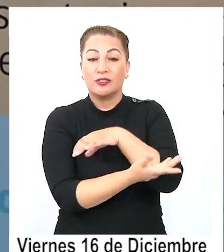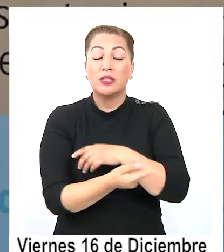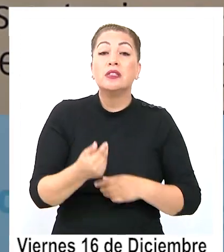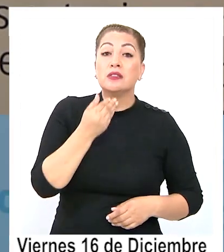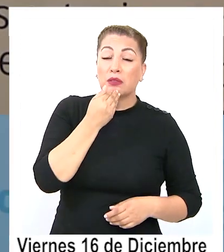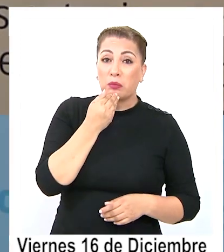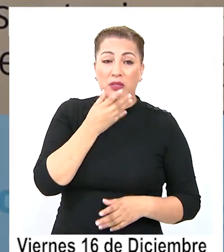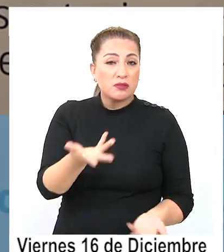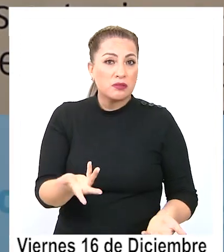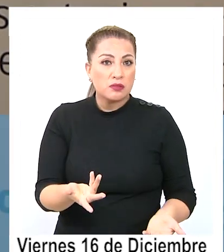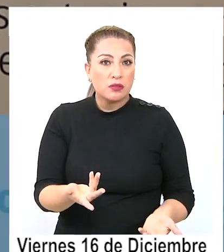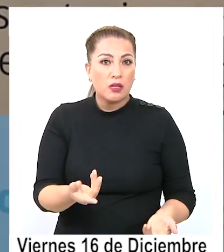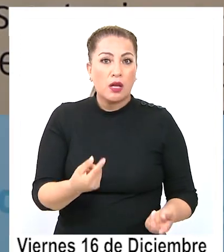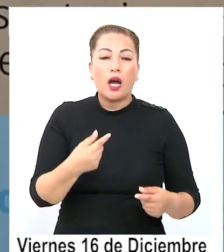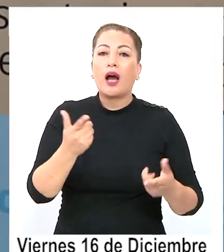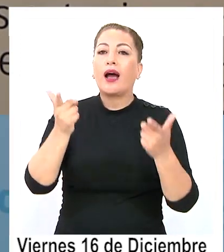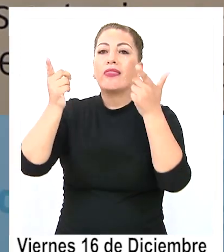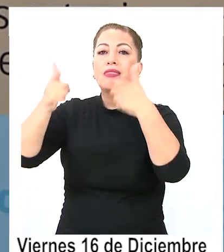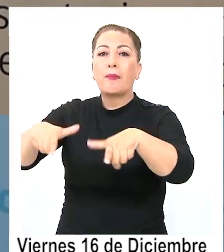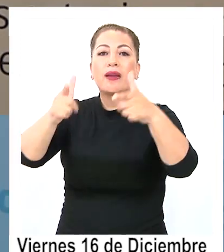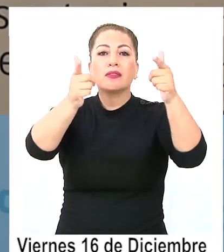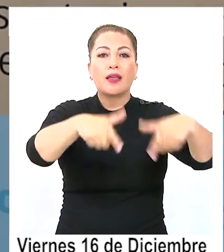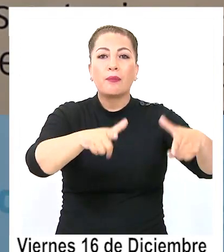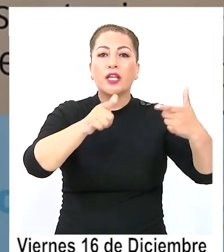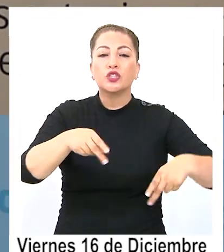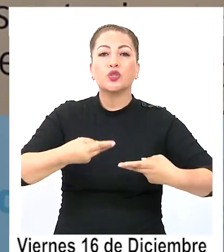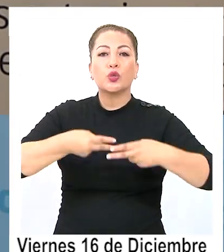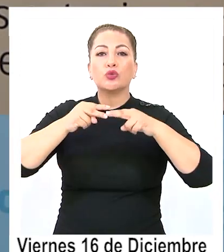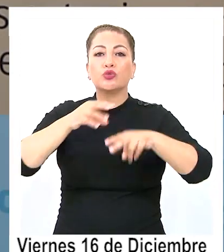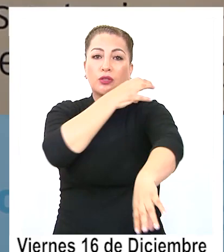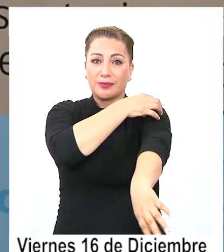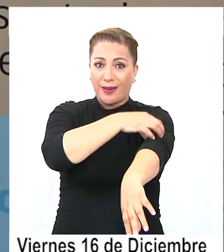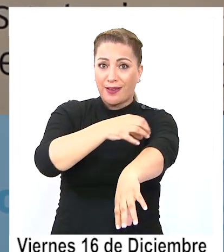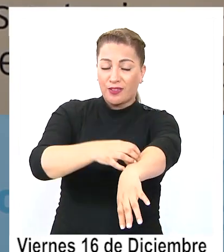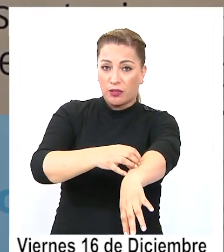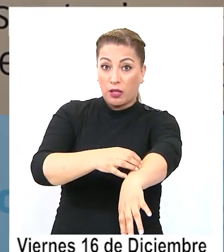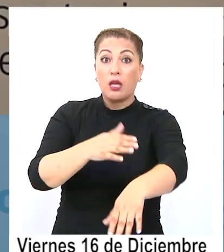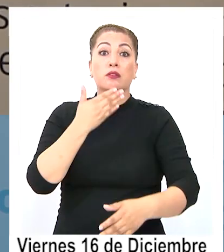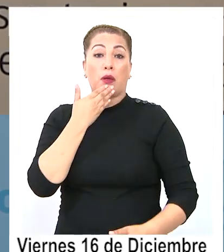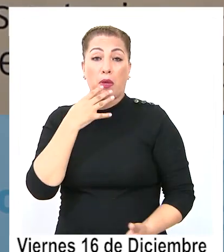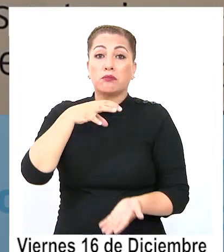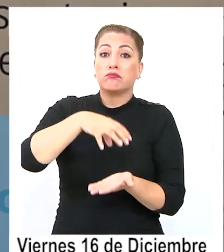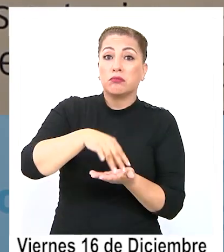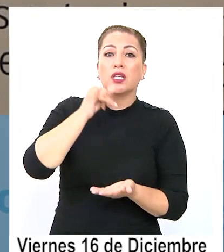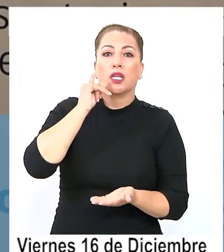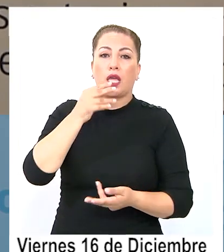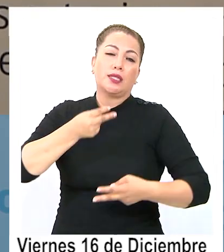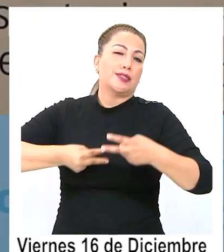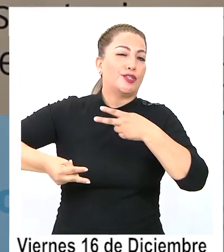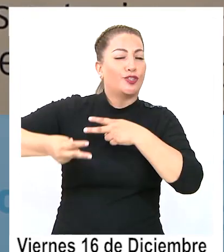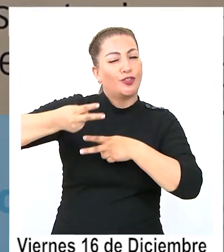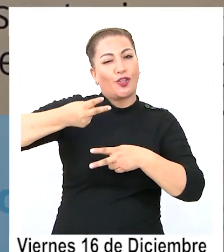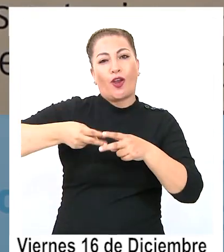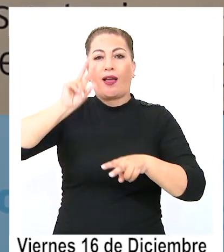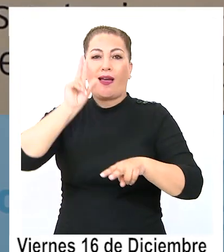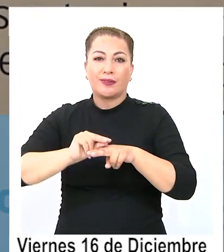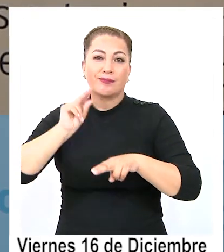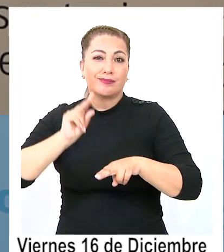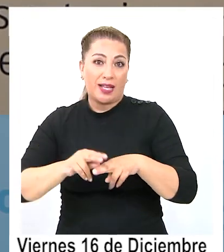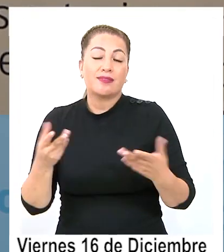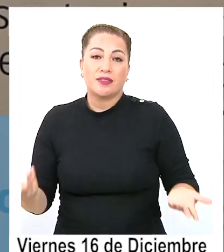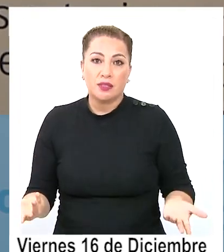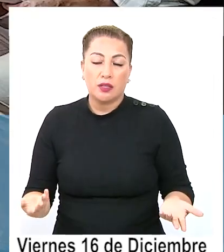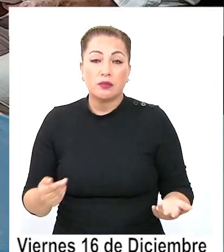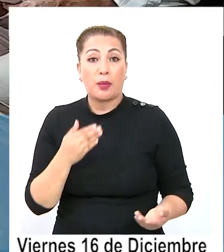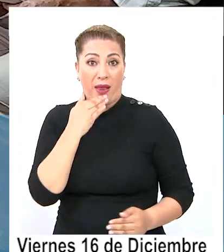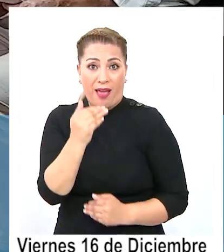hay que transmitirlo a los departamentos de obras municipales de las regiones. Y por qué no en Iquique, que es una ciudad histórica con un casco histórico muy antiguo,